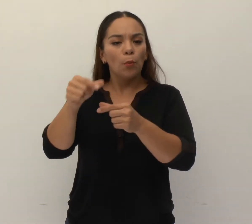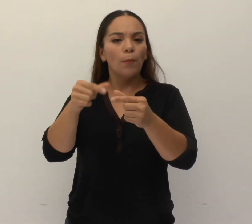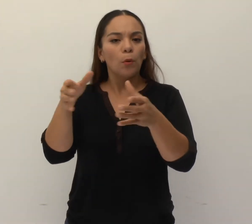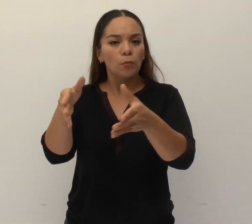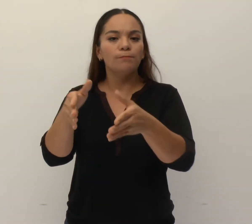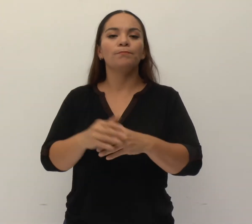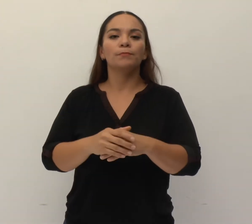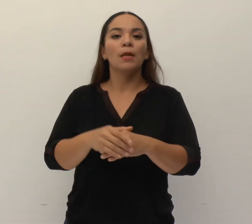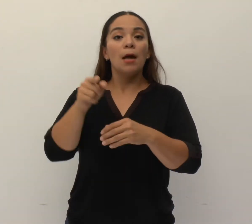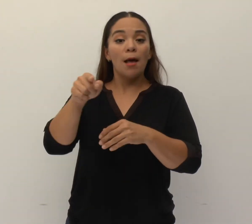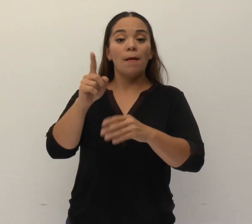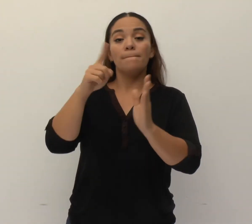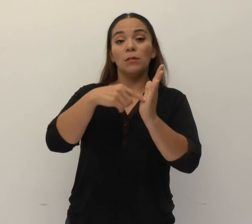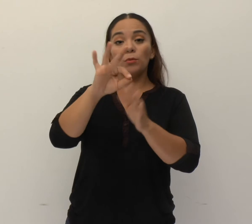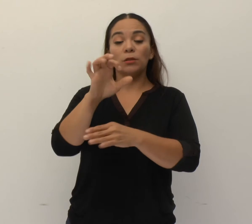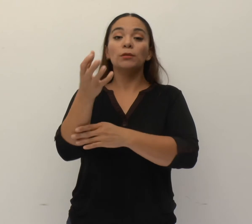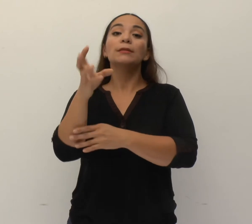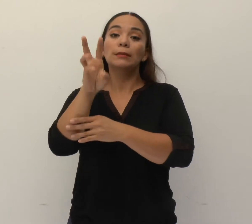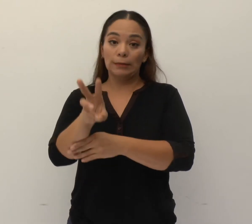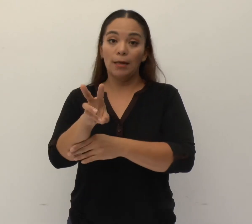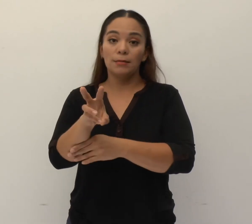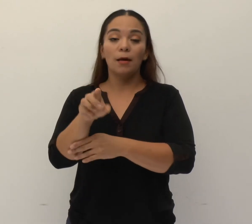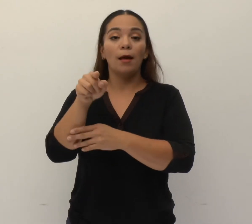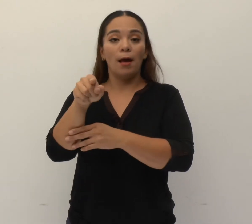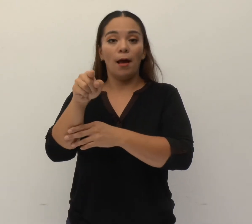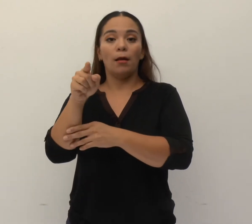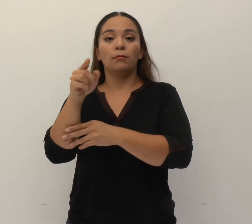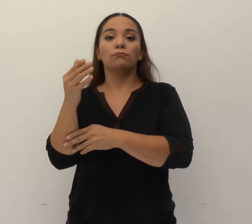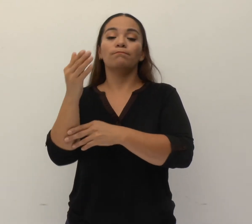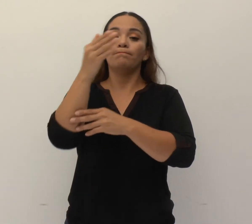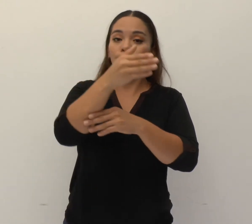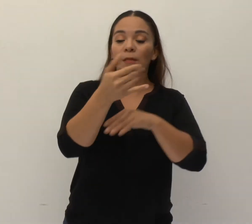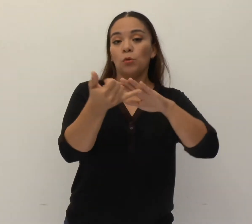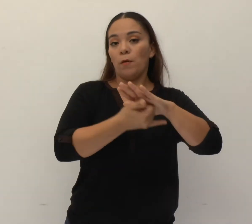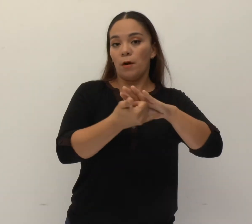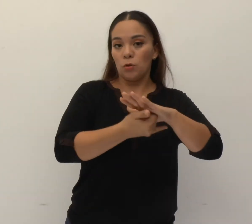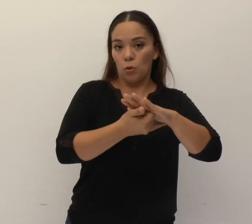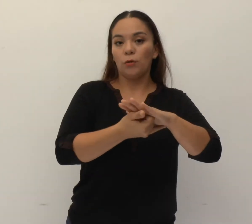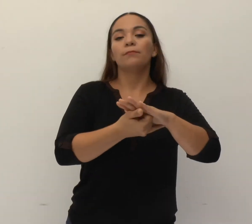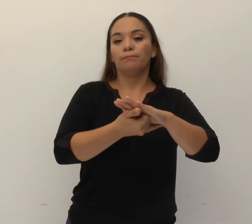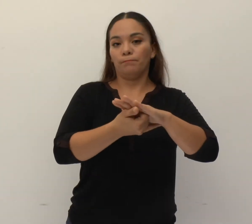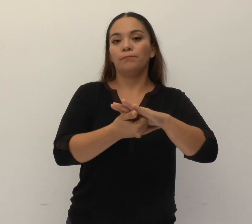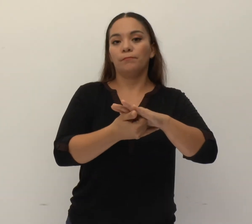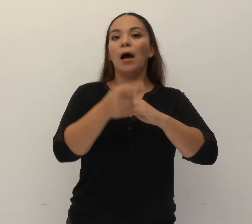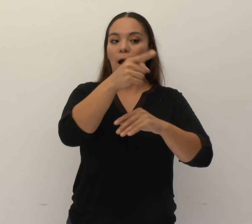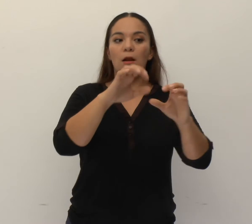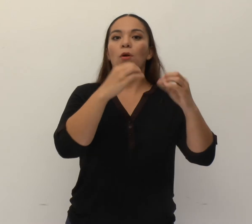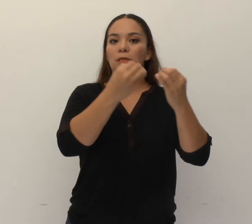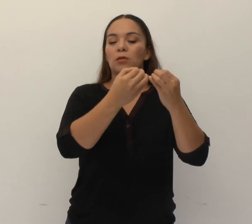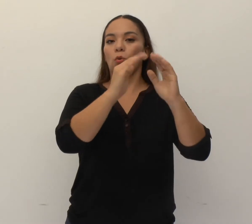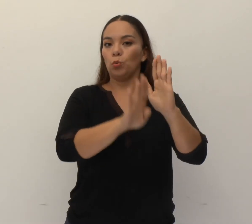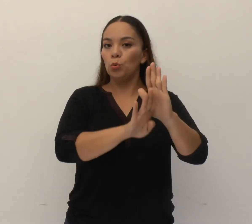esta organización. Y él pasó en 1916 a Nueva York, y la organización en Nueva York sí